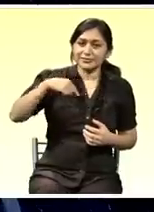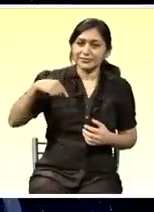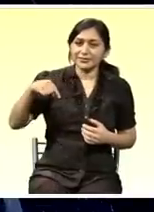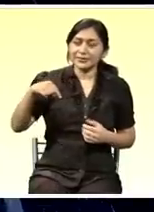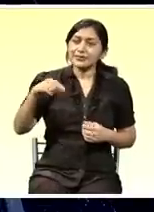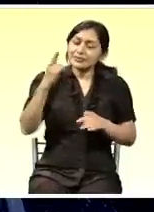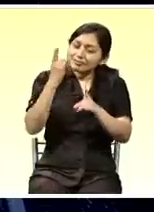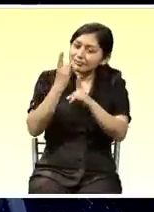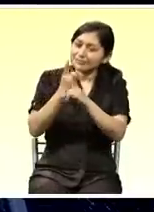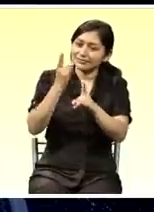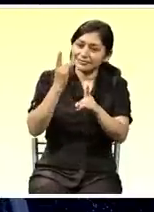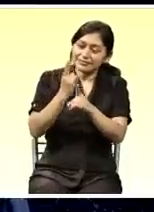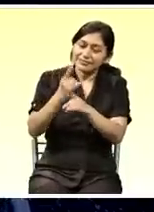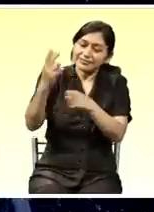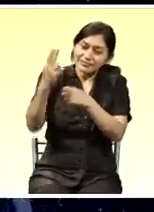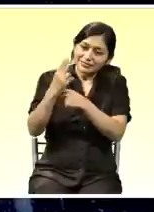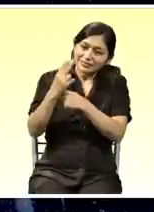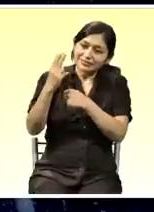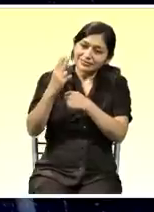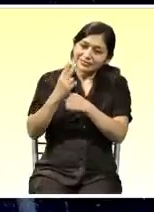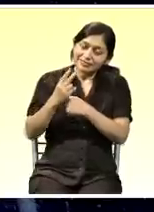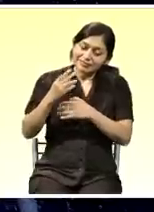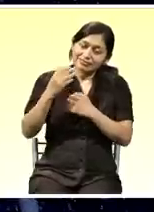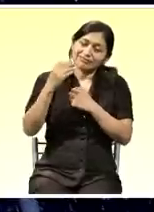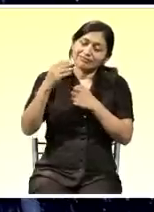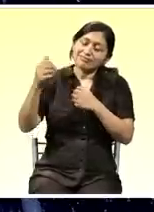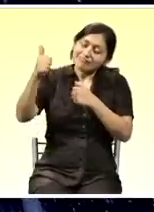nuestra, refugio y